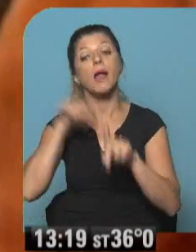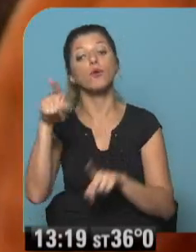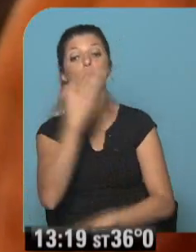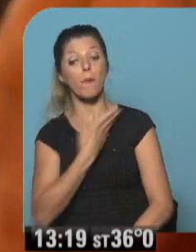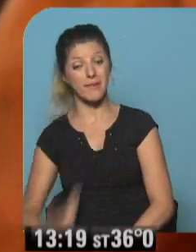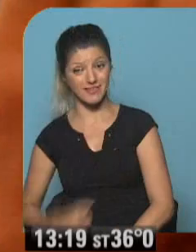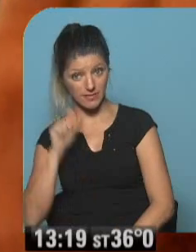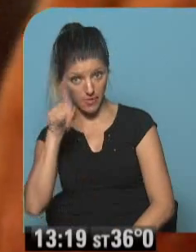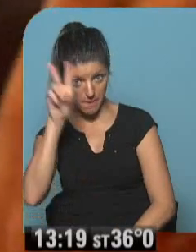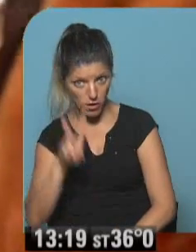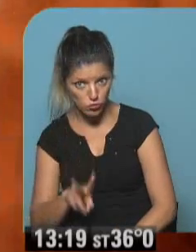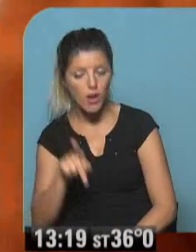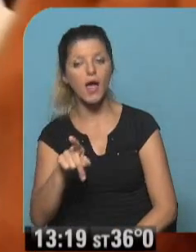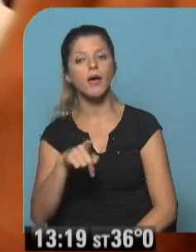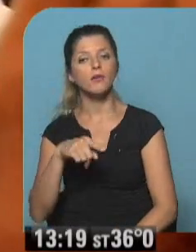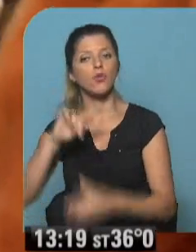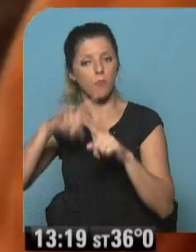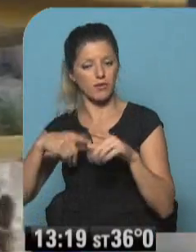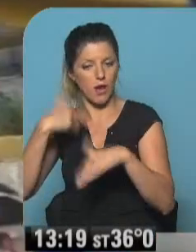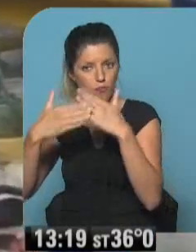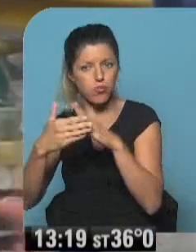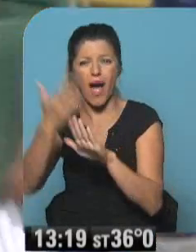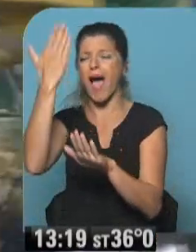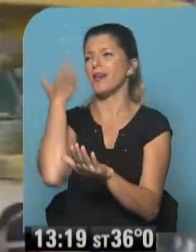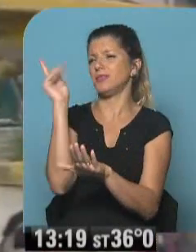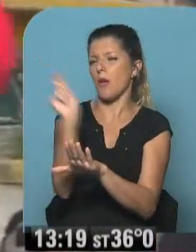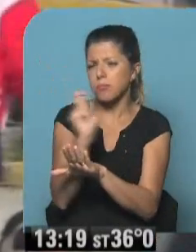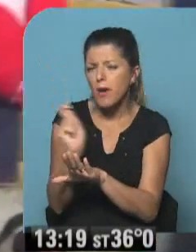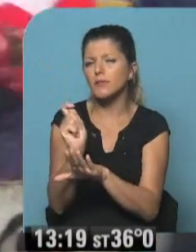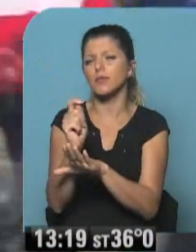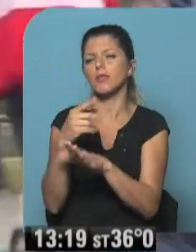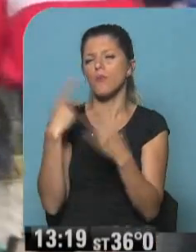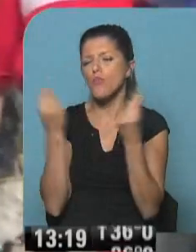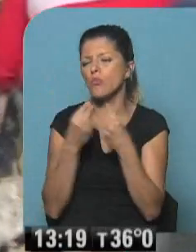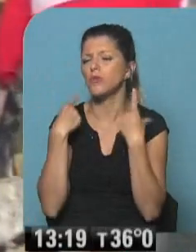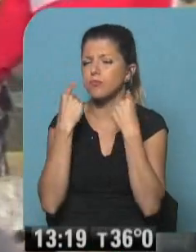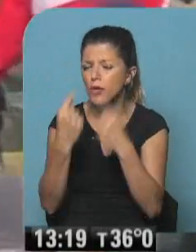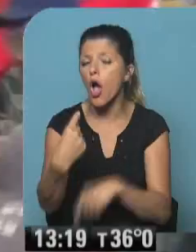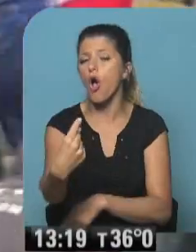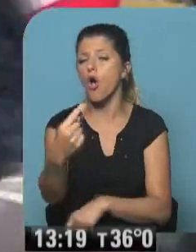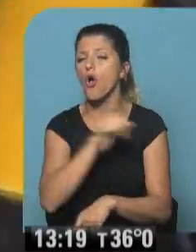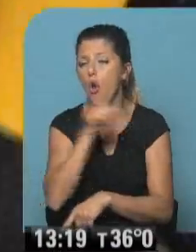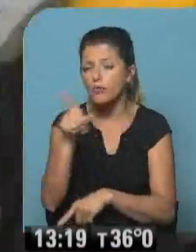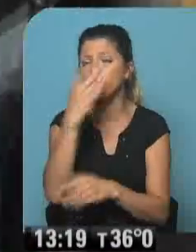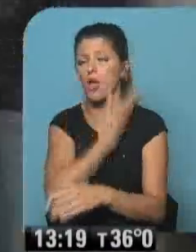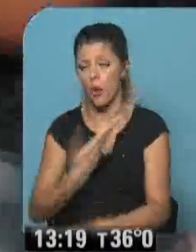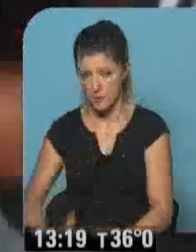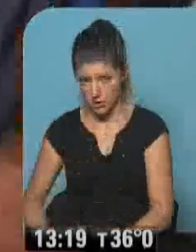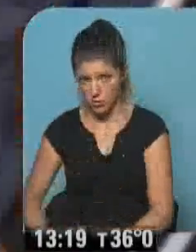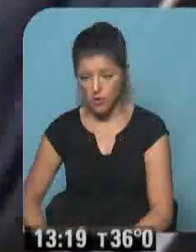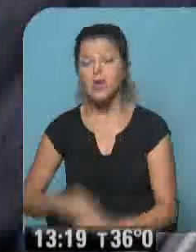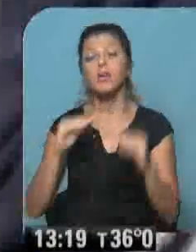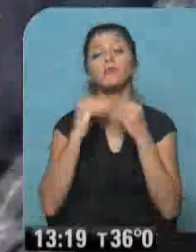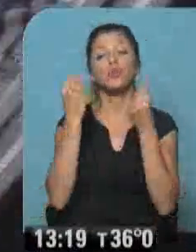recuperó la iniciativa política luego de meses de protestas opositoras en las calles que causaron más de 120